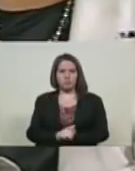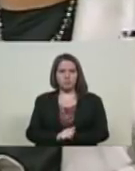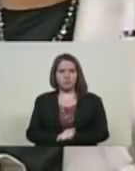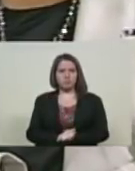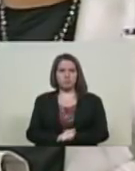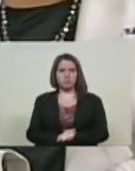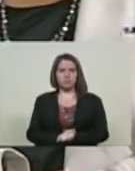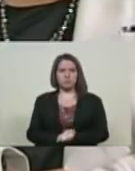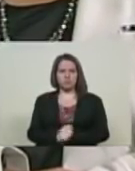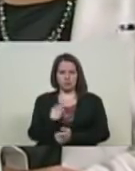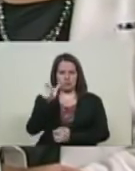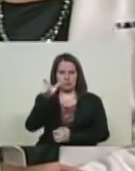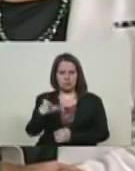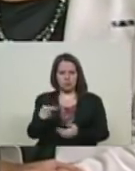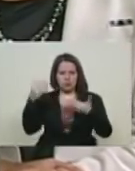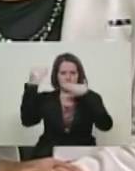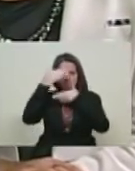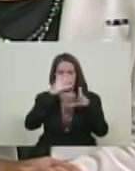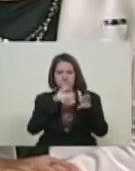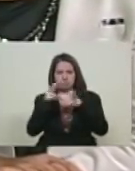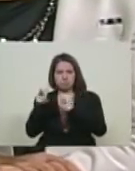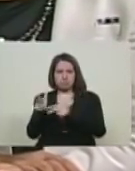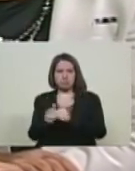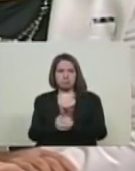Morfeo, alias Morfeo,